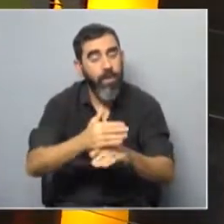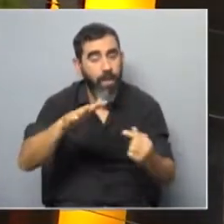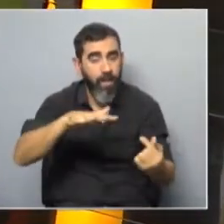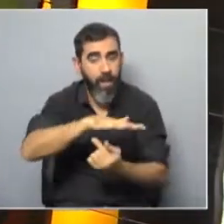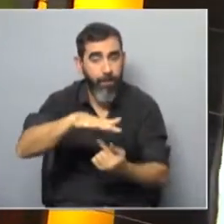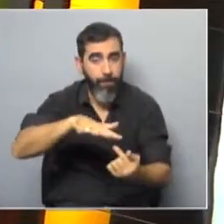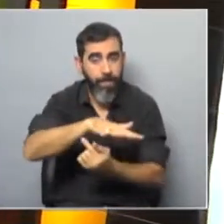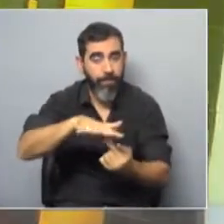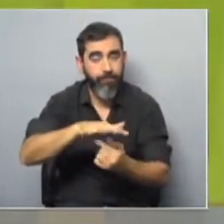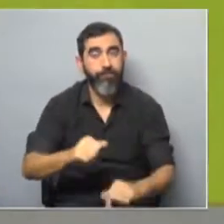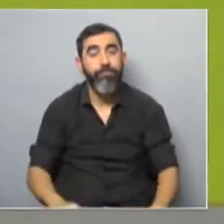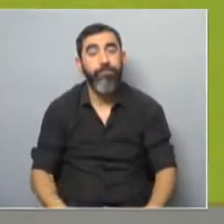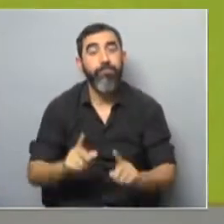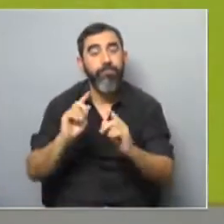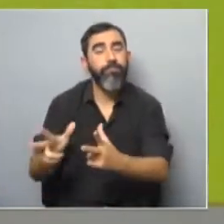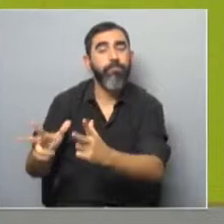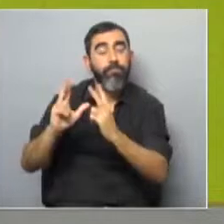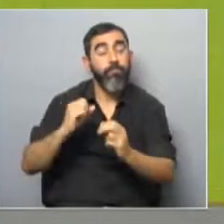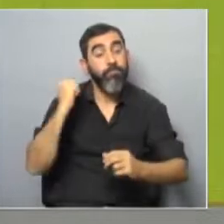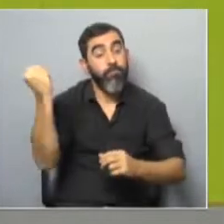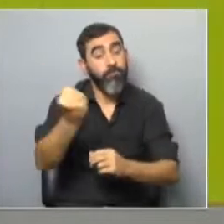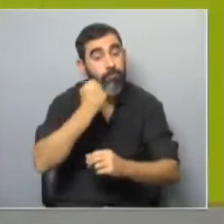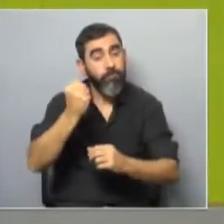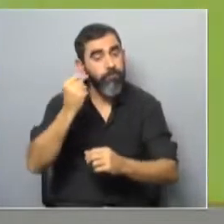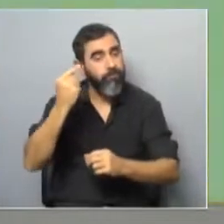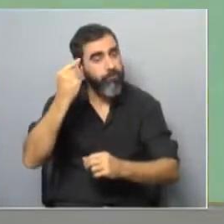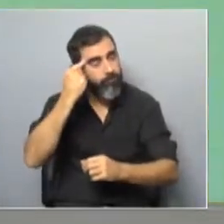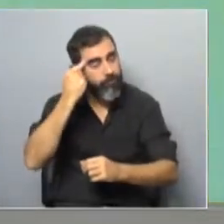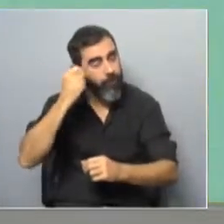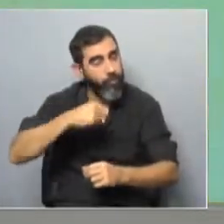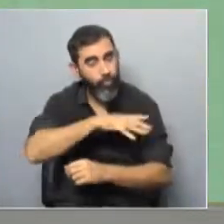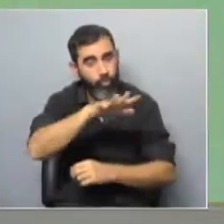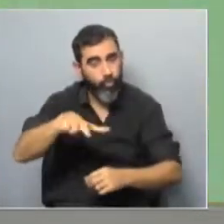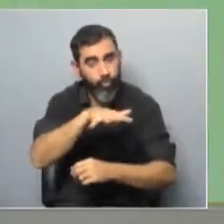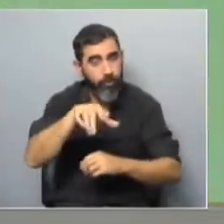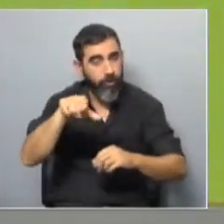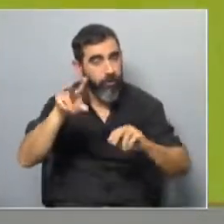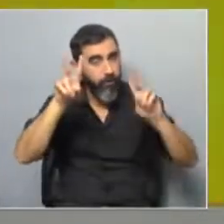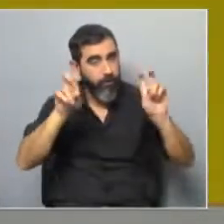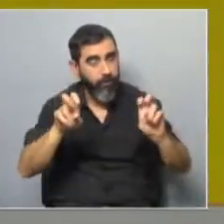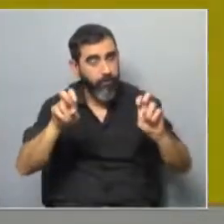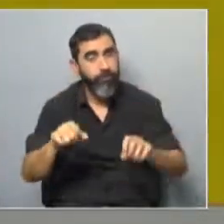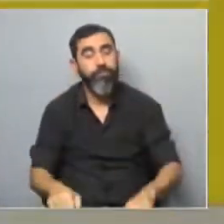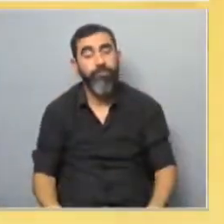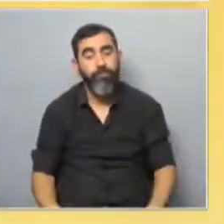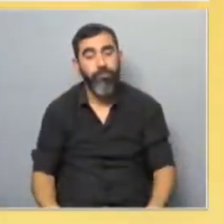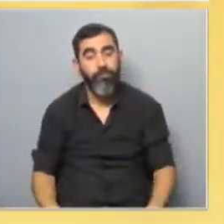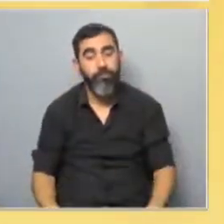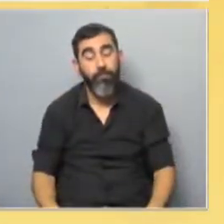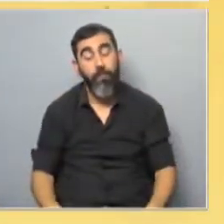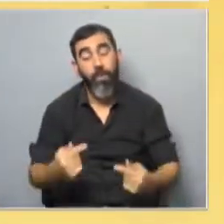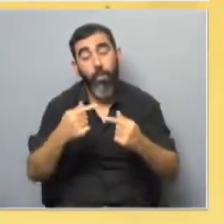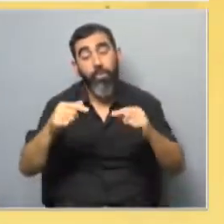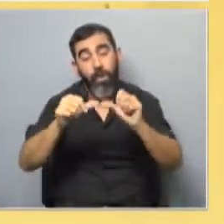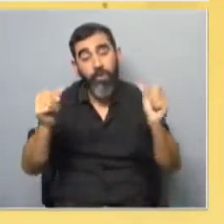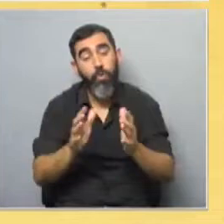Bueno, justamente Hugo lo que nos decía era la importancia de generar conciencia social sobre este tema y bueno, una de las cosas que hicieron fue